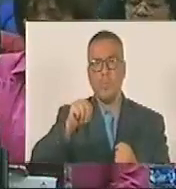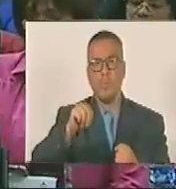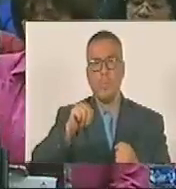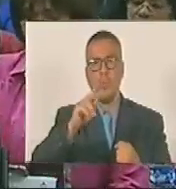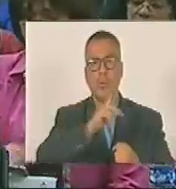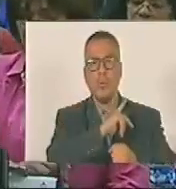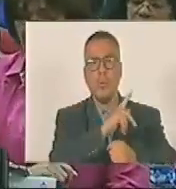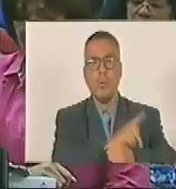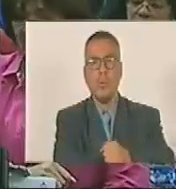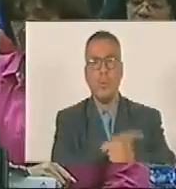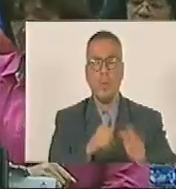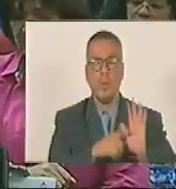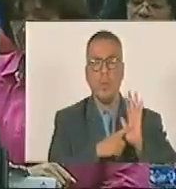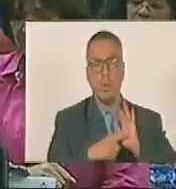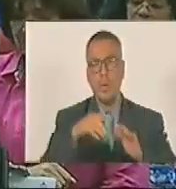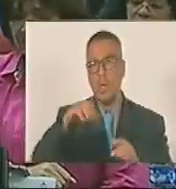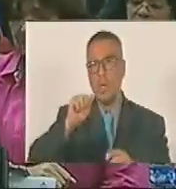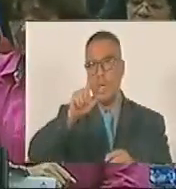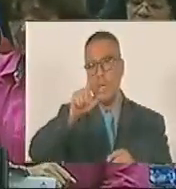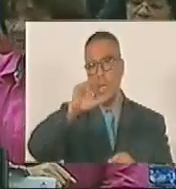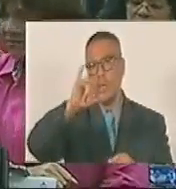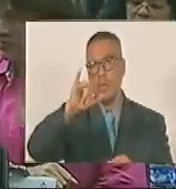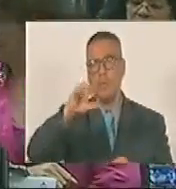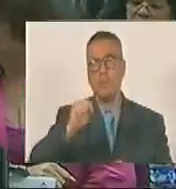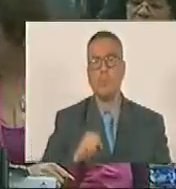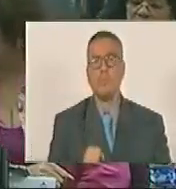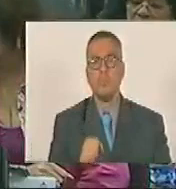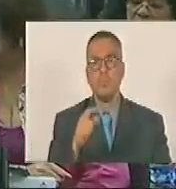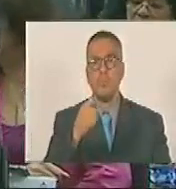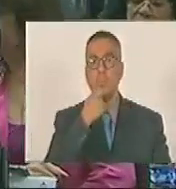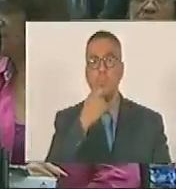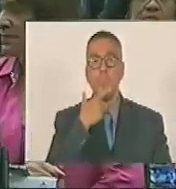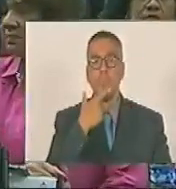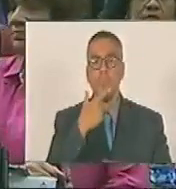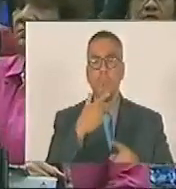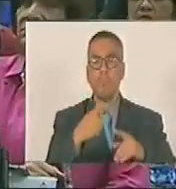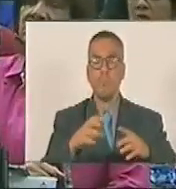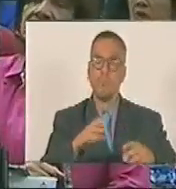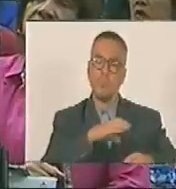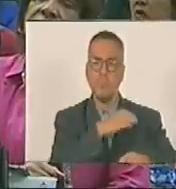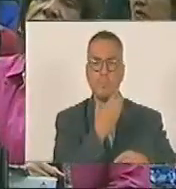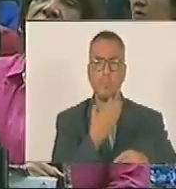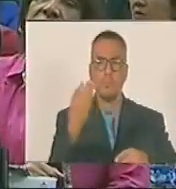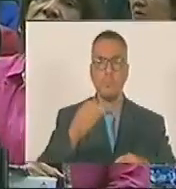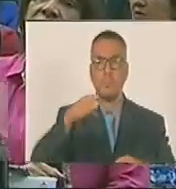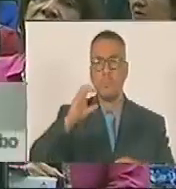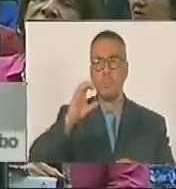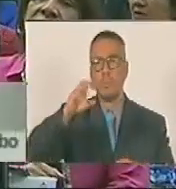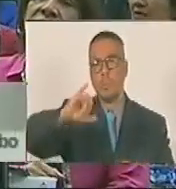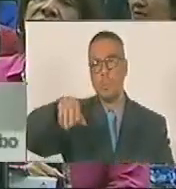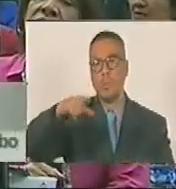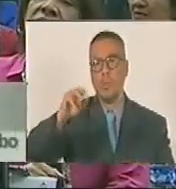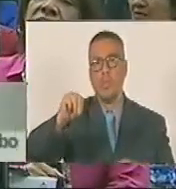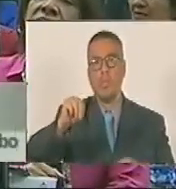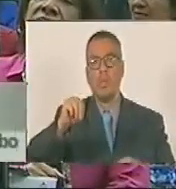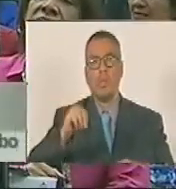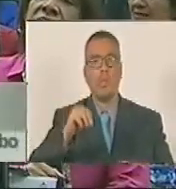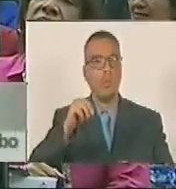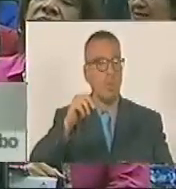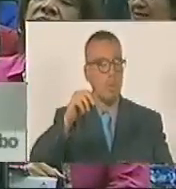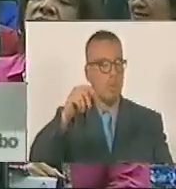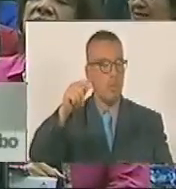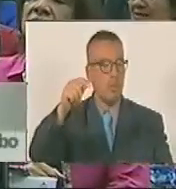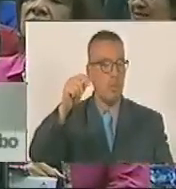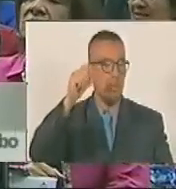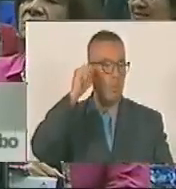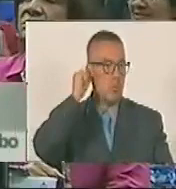Nuestro poeta cantor Ali Primera, bueno, bellísimas canciones le dedicó a Ho Chi Minh, a la mujer vietnamita, a